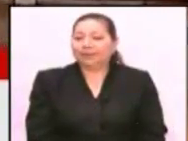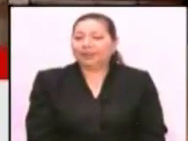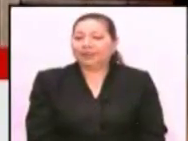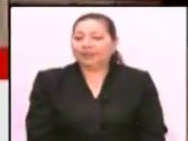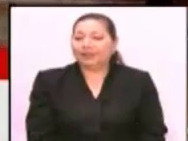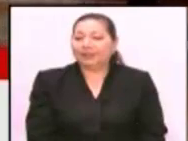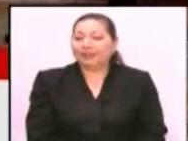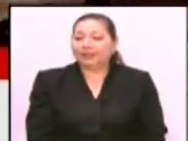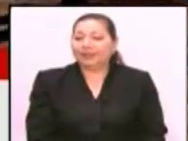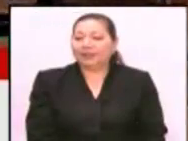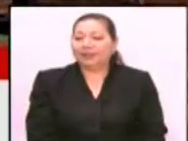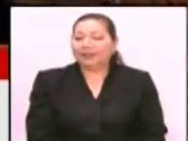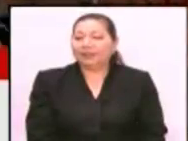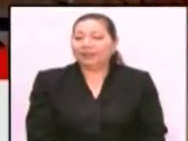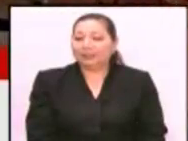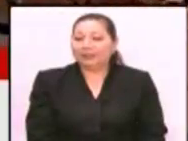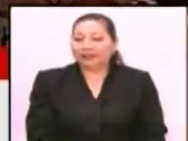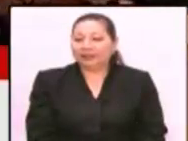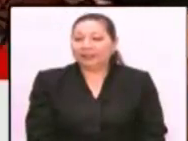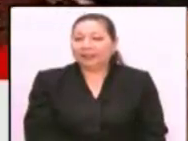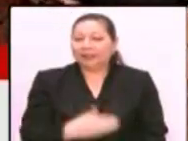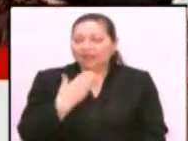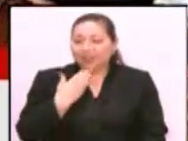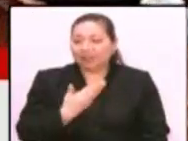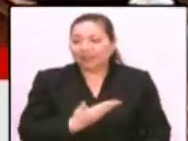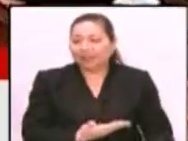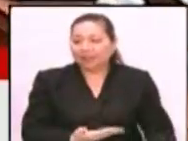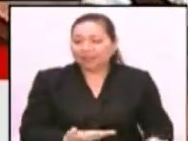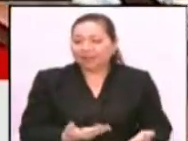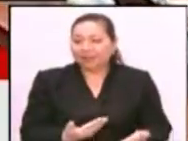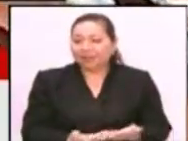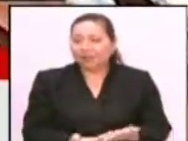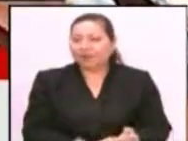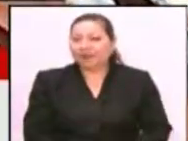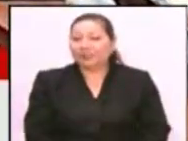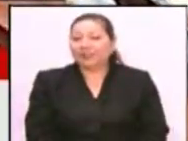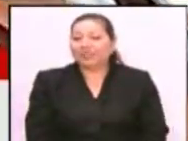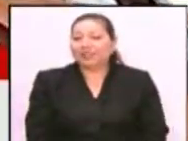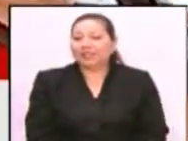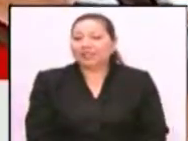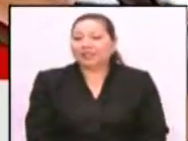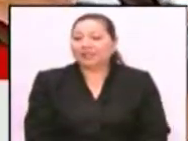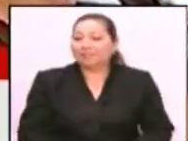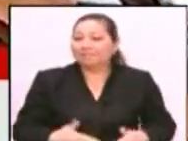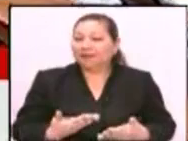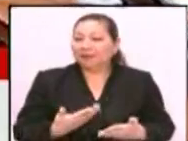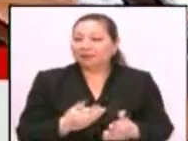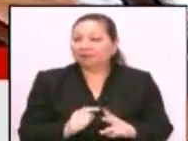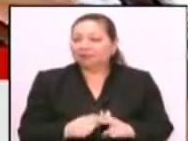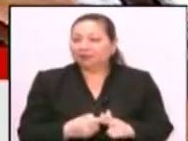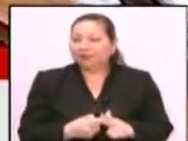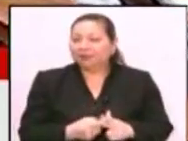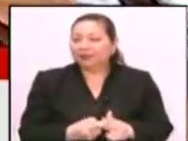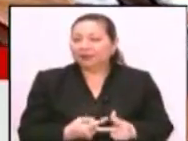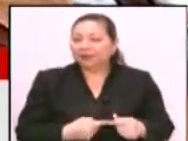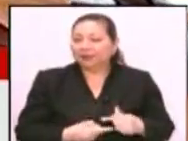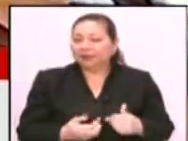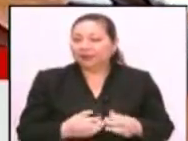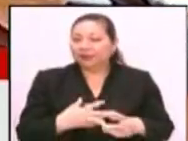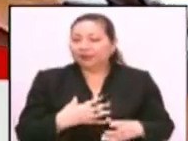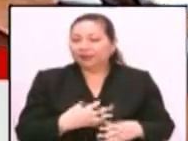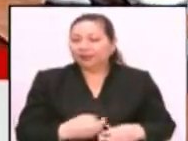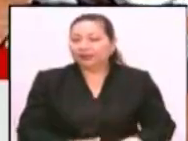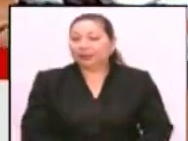Gracias. Bueno, muchas gracias por la invitación. Buenos días con todos y muy felicitaciones por la iniciativa que está muy, muy